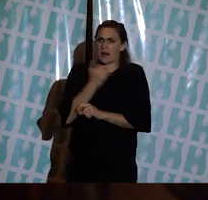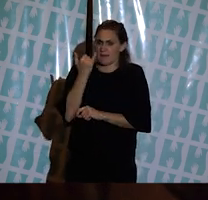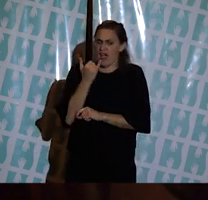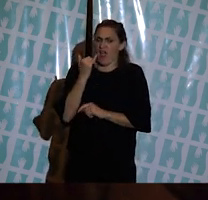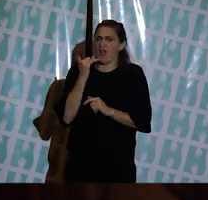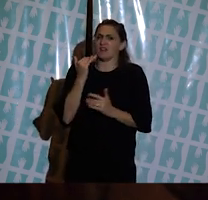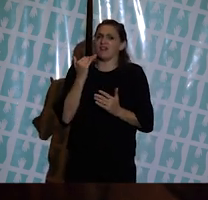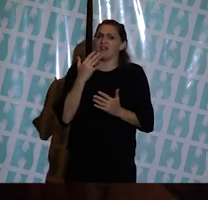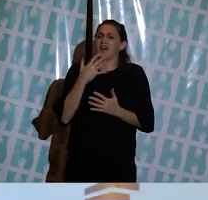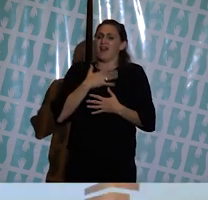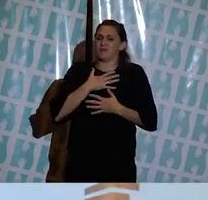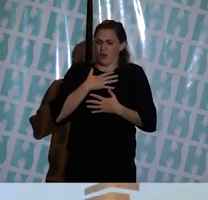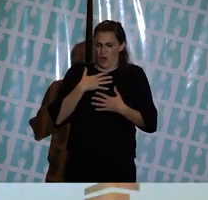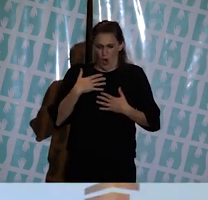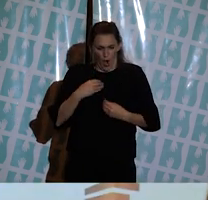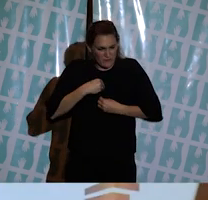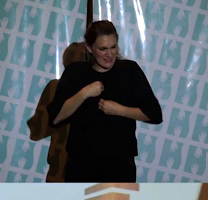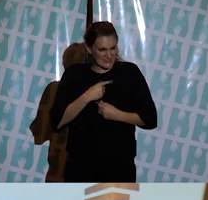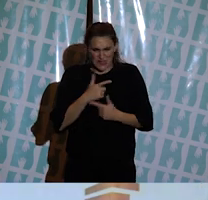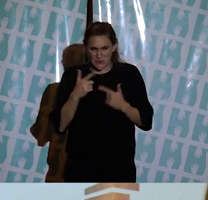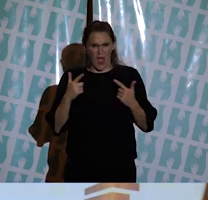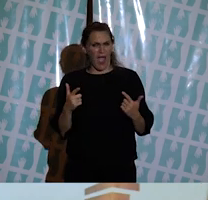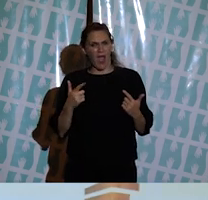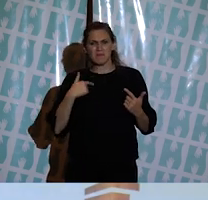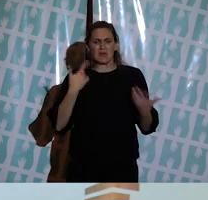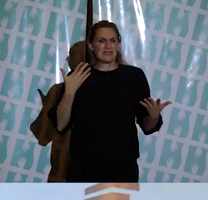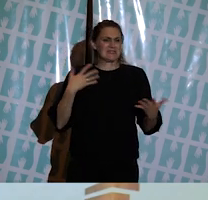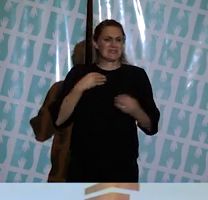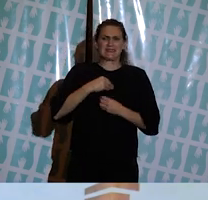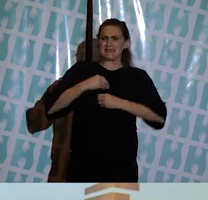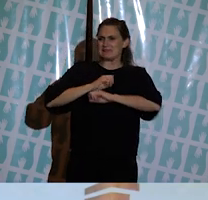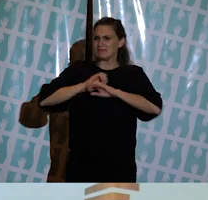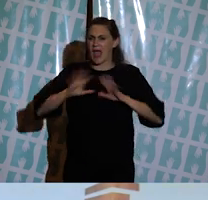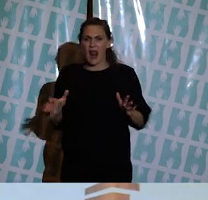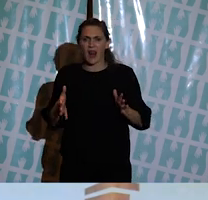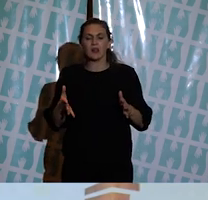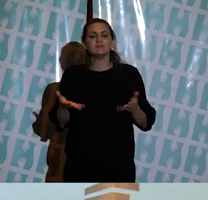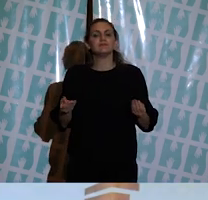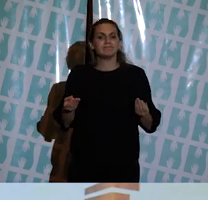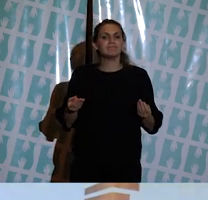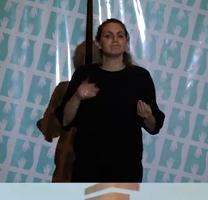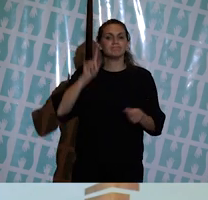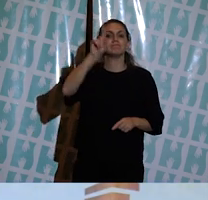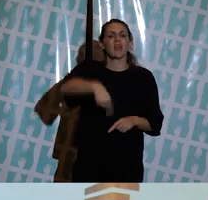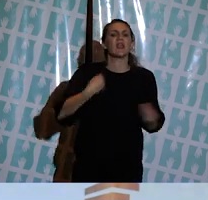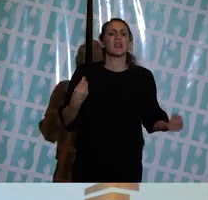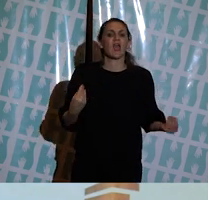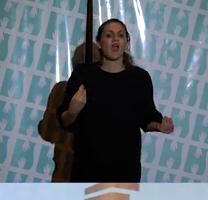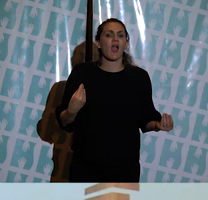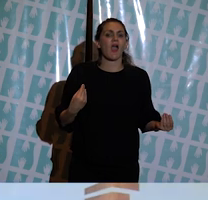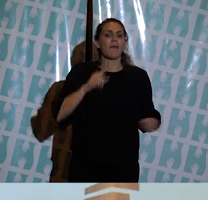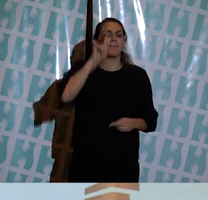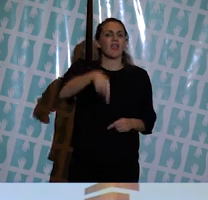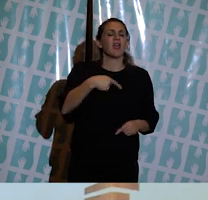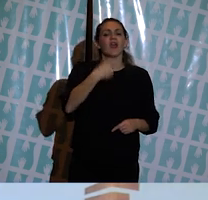poco su capacidad de ver que no es así, lo va a llevar a hacerse daño. Cuando se hace daño empieza a